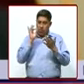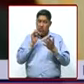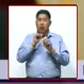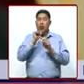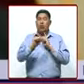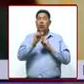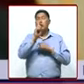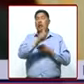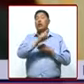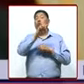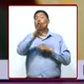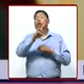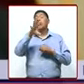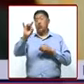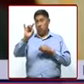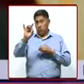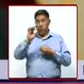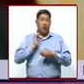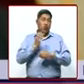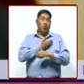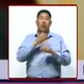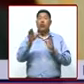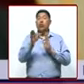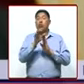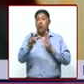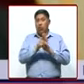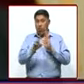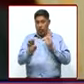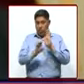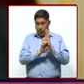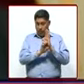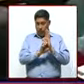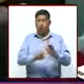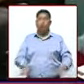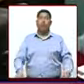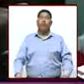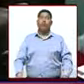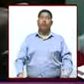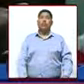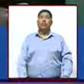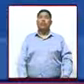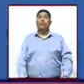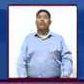artículo 168 de nuestra Constitución Política del Estado.